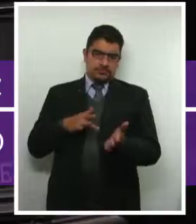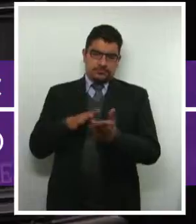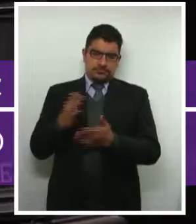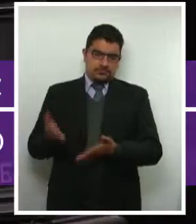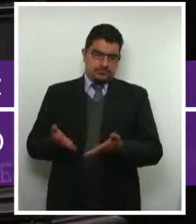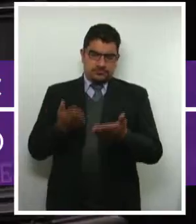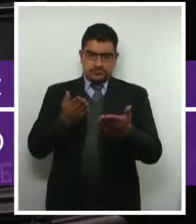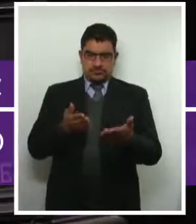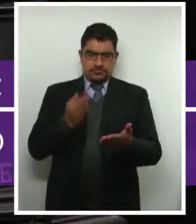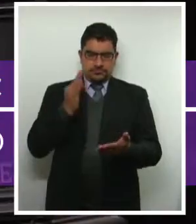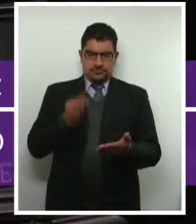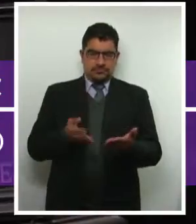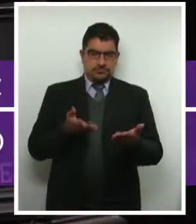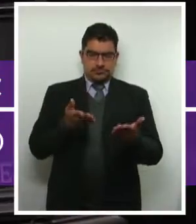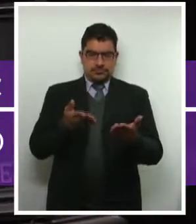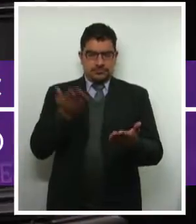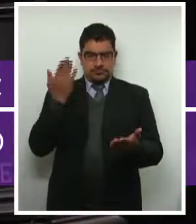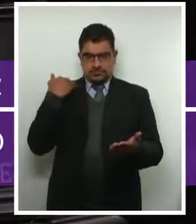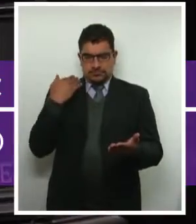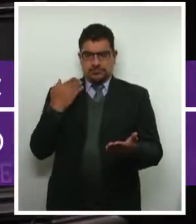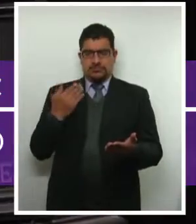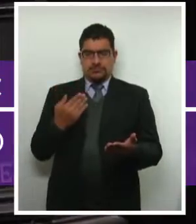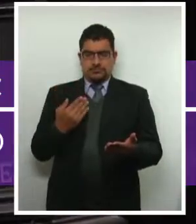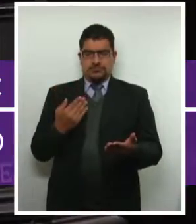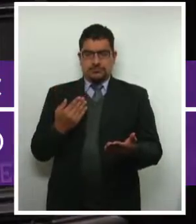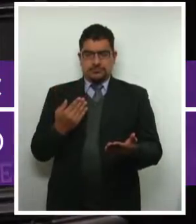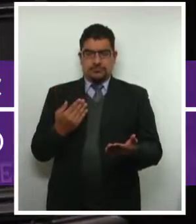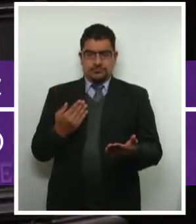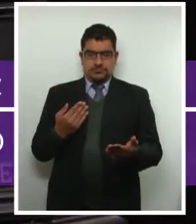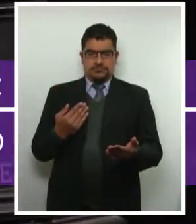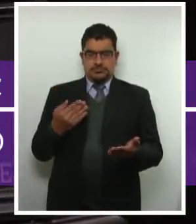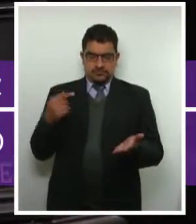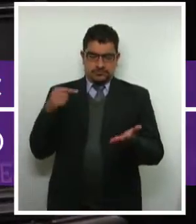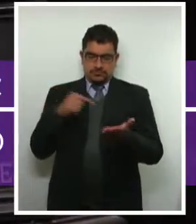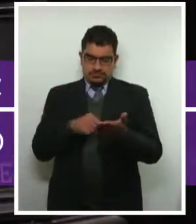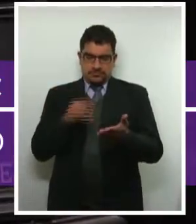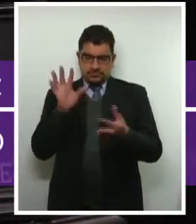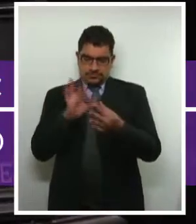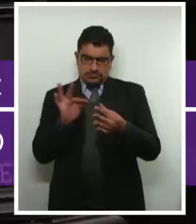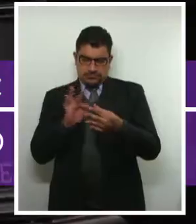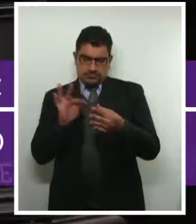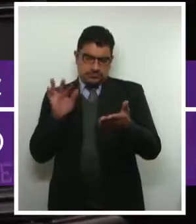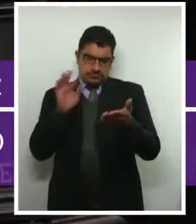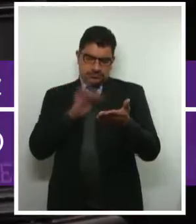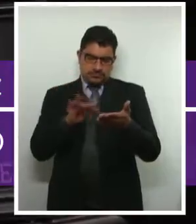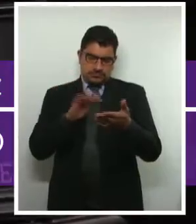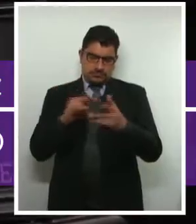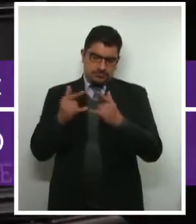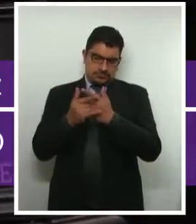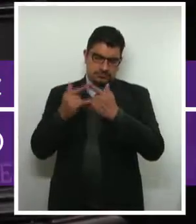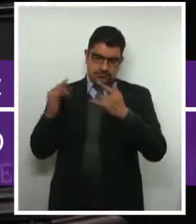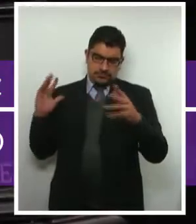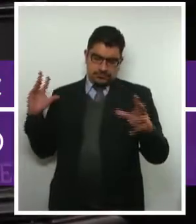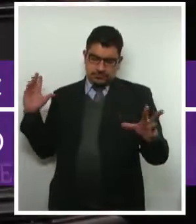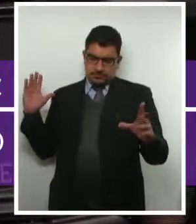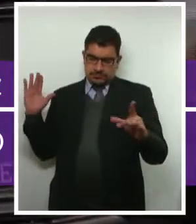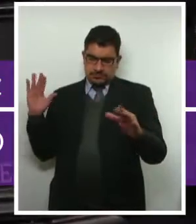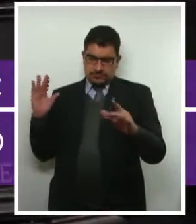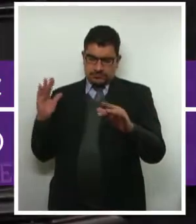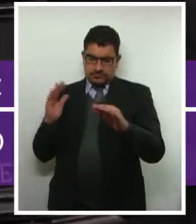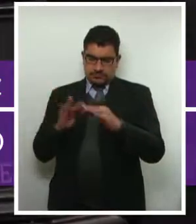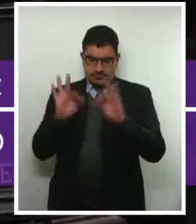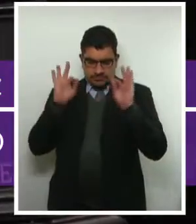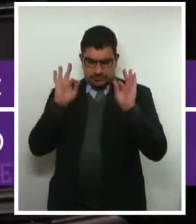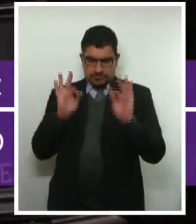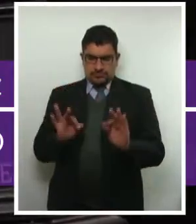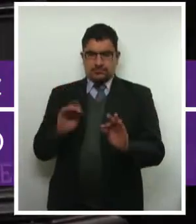apoyaremos, porque hace una cronología verdadera, sistemática de